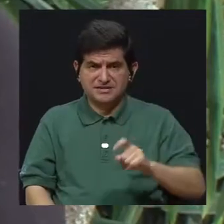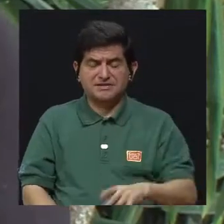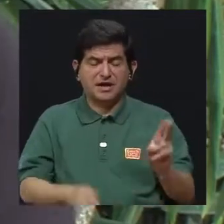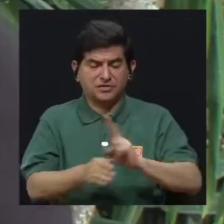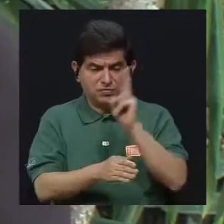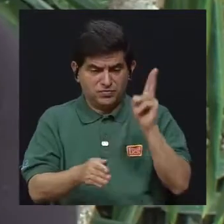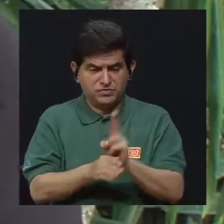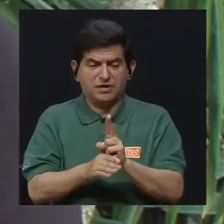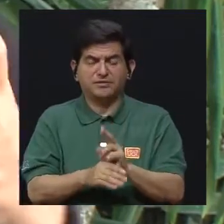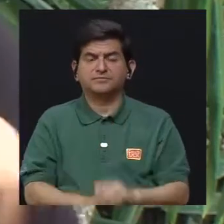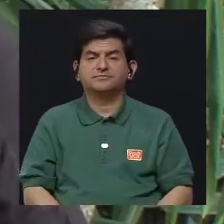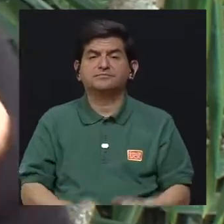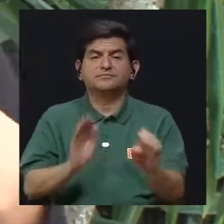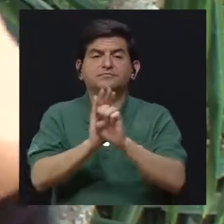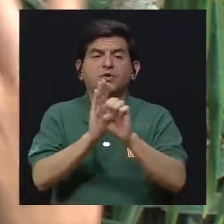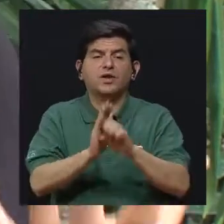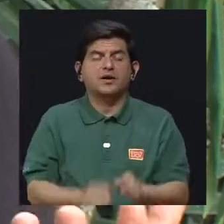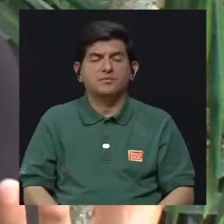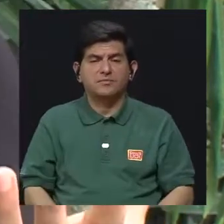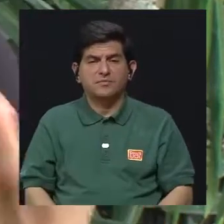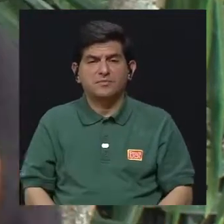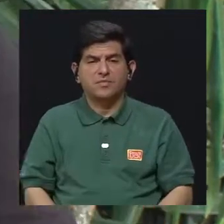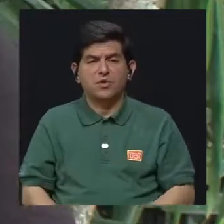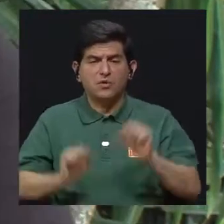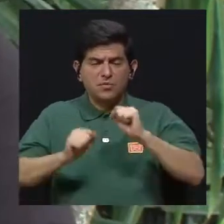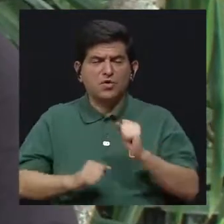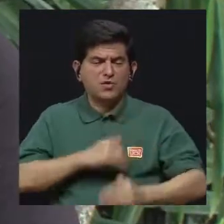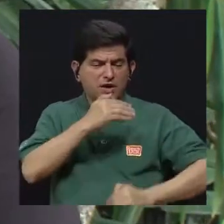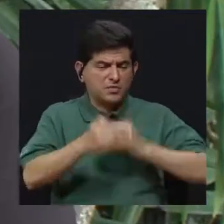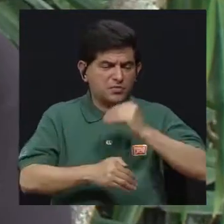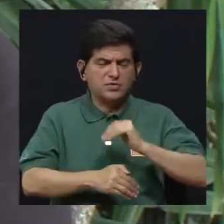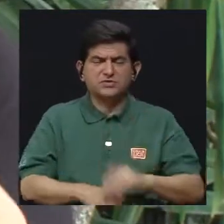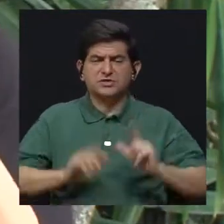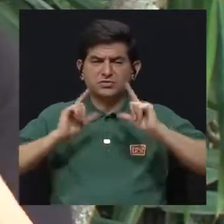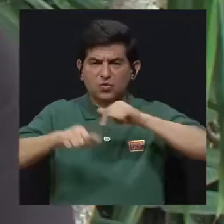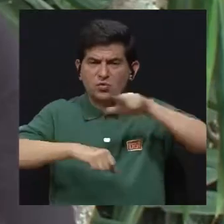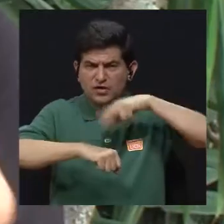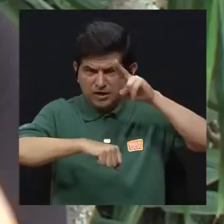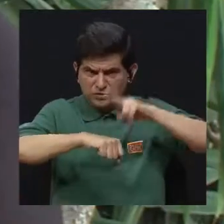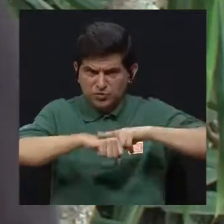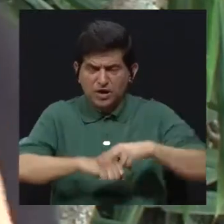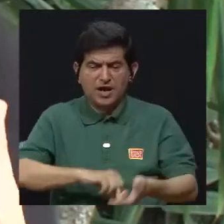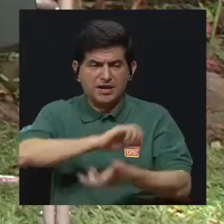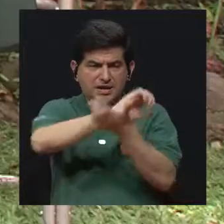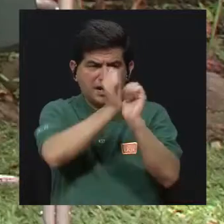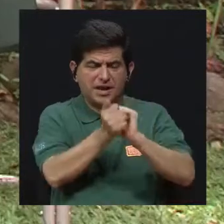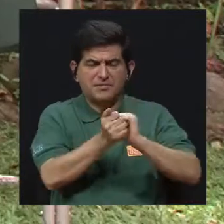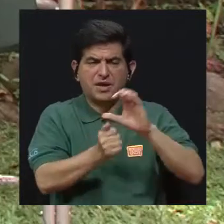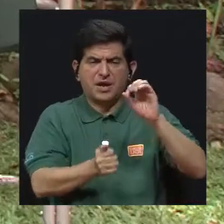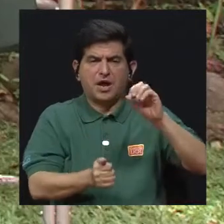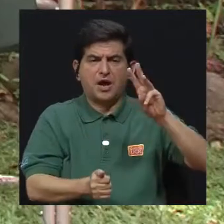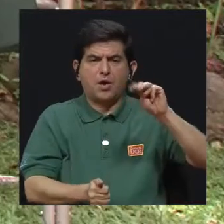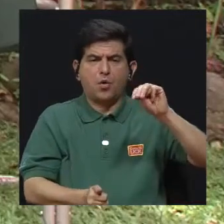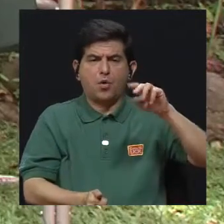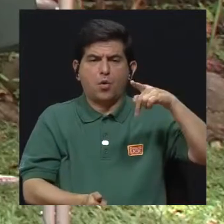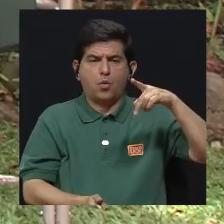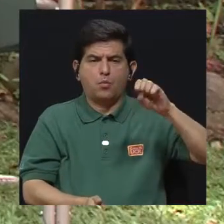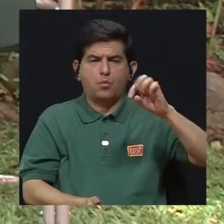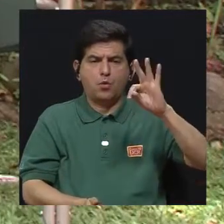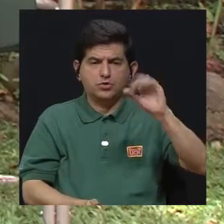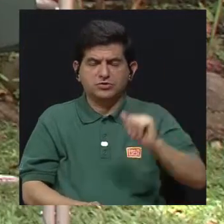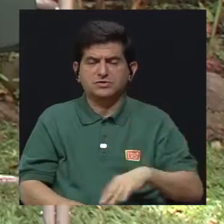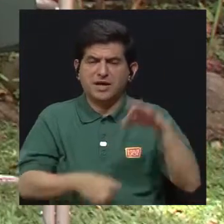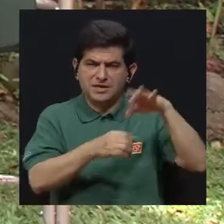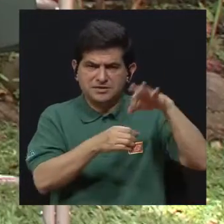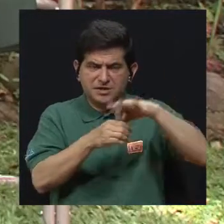necesitamos consumir para, por ejemplo, procesar la basura orgánica, convertirla en composta uh-huh. y poder sembrar